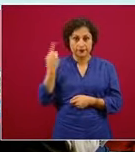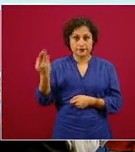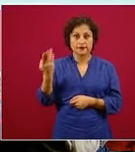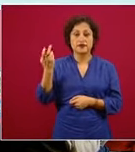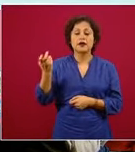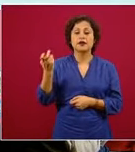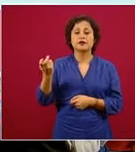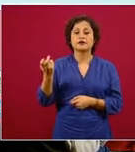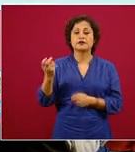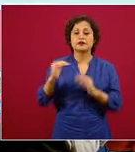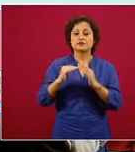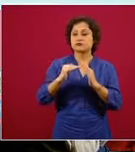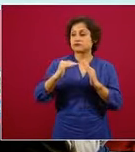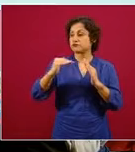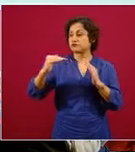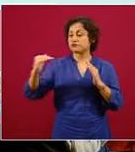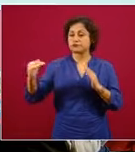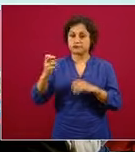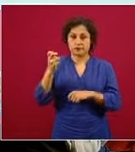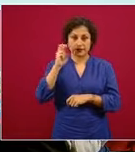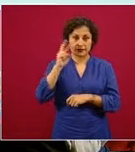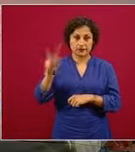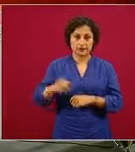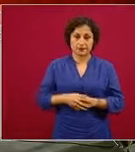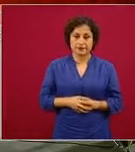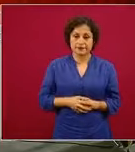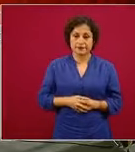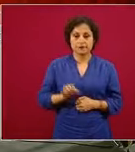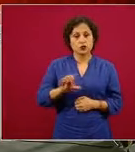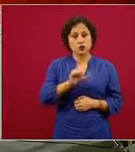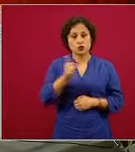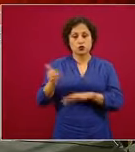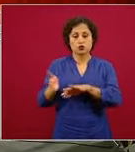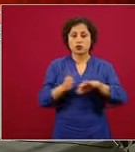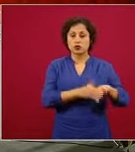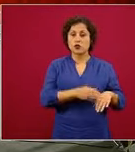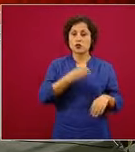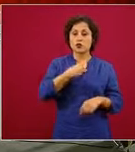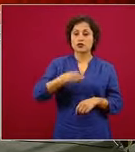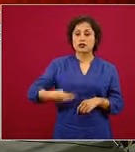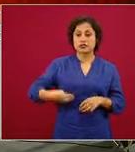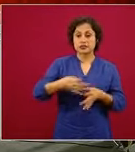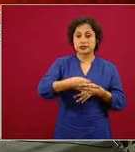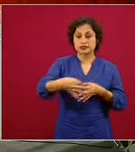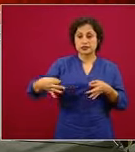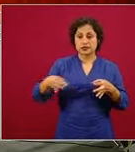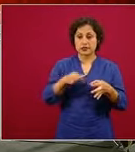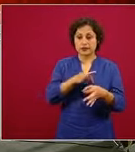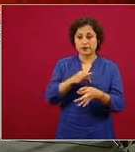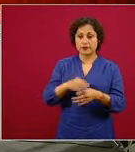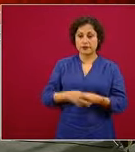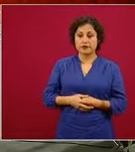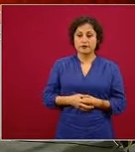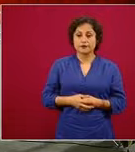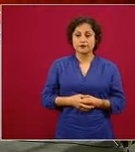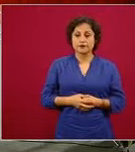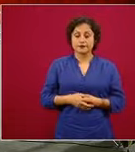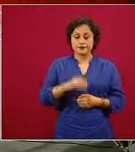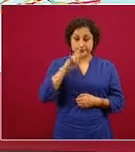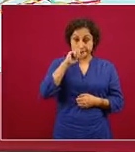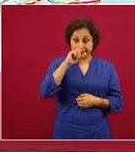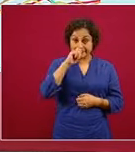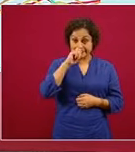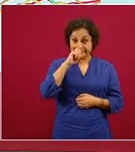en esta actividad de la meseta que vemos al final. Veamos los municipios que contribuyen a la curva de Michoacán.